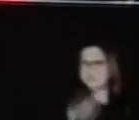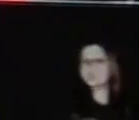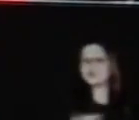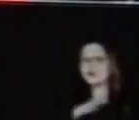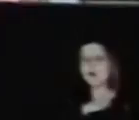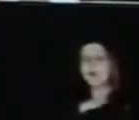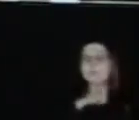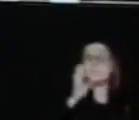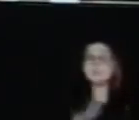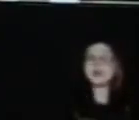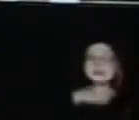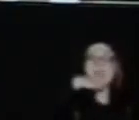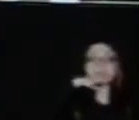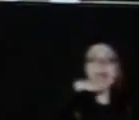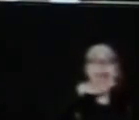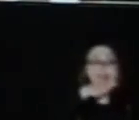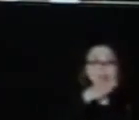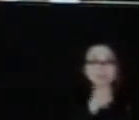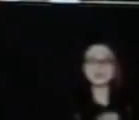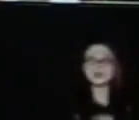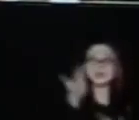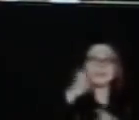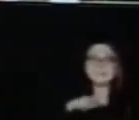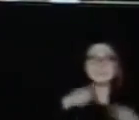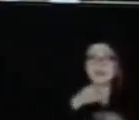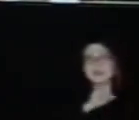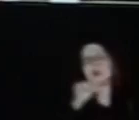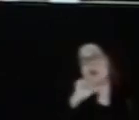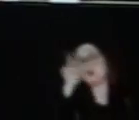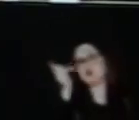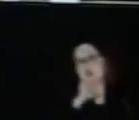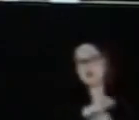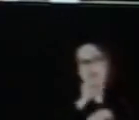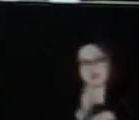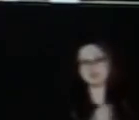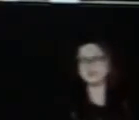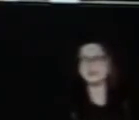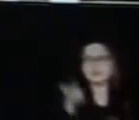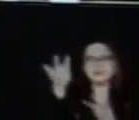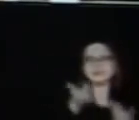que más importa maíz en el mundo. Antes del neoliberalismo,